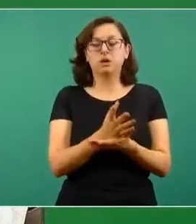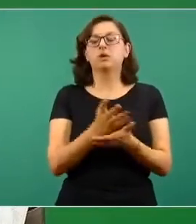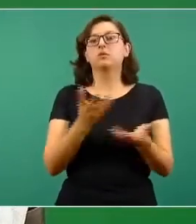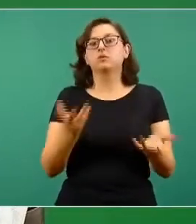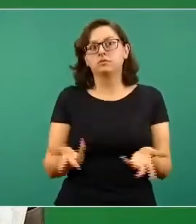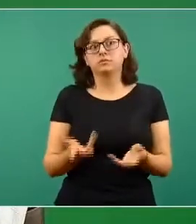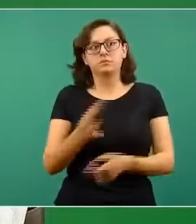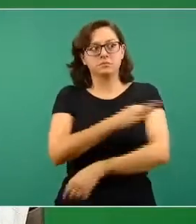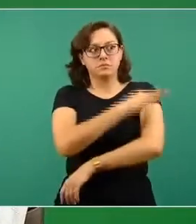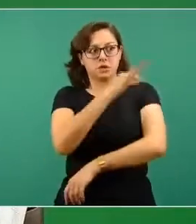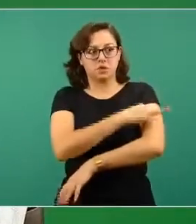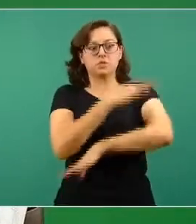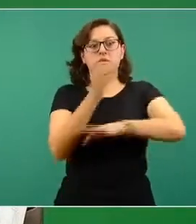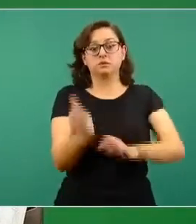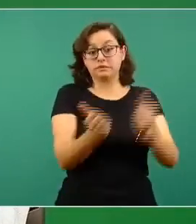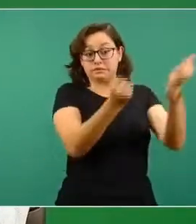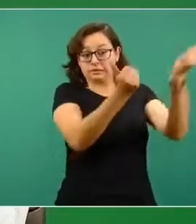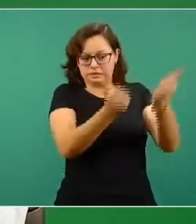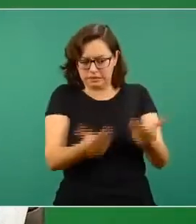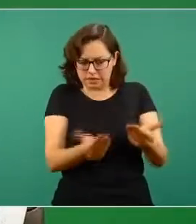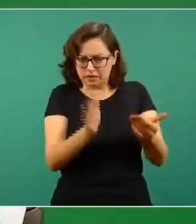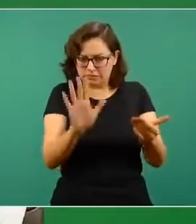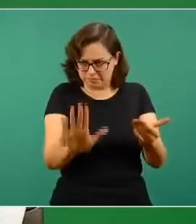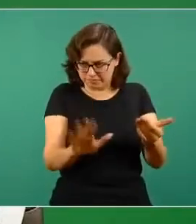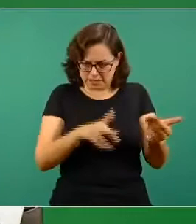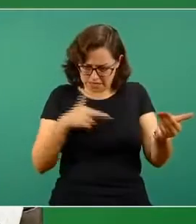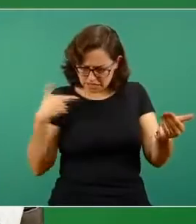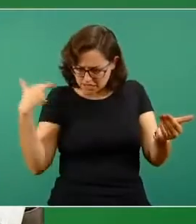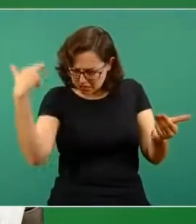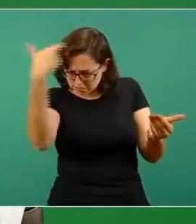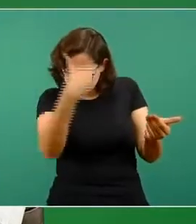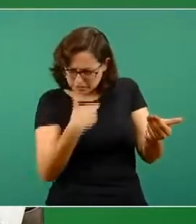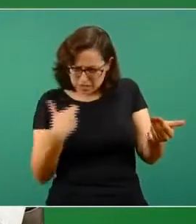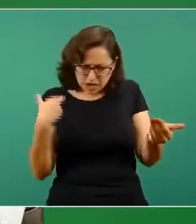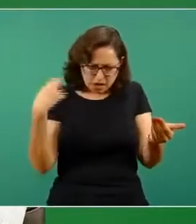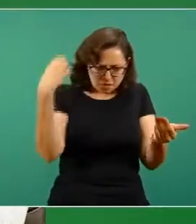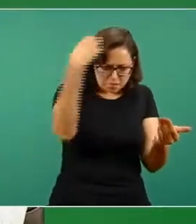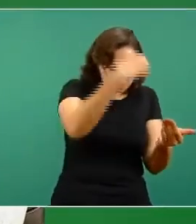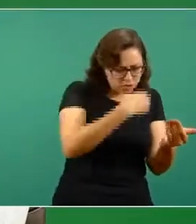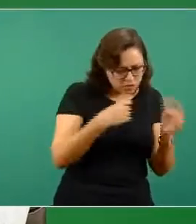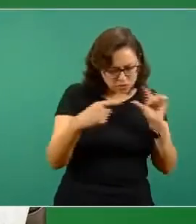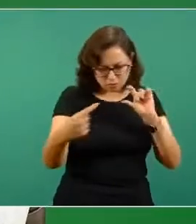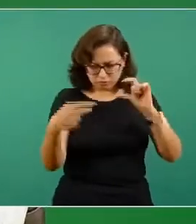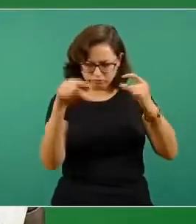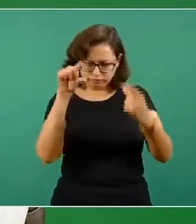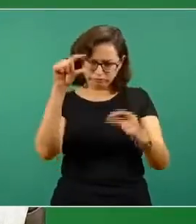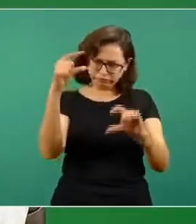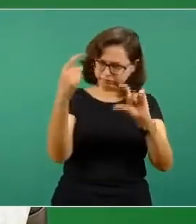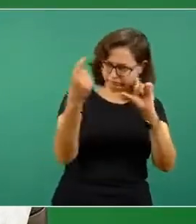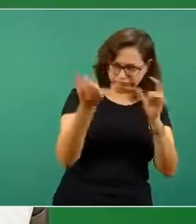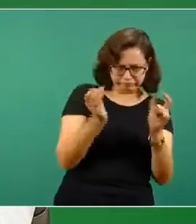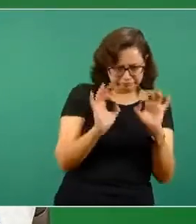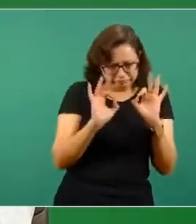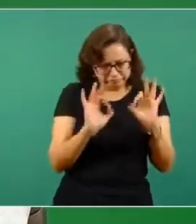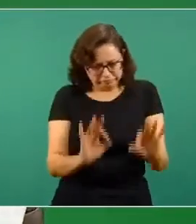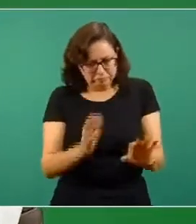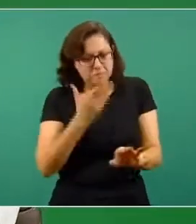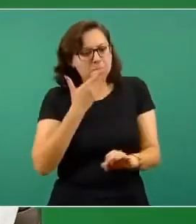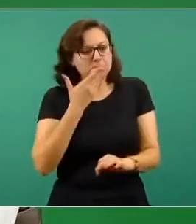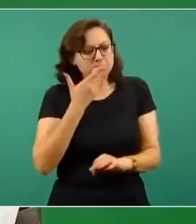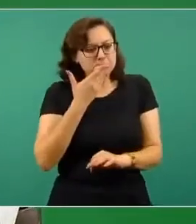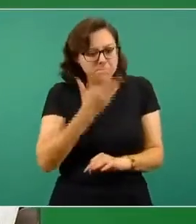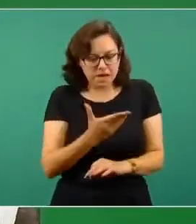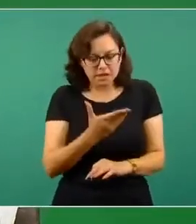revisiones correspondientes, la identificación, inclusive evaluar la calidad y la seguridad de la vacuna, como sabemos todos